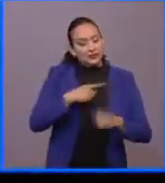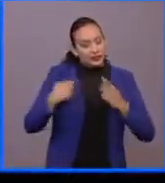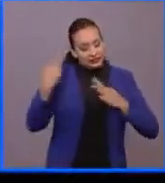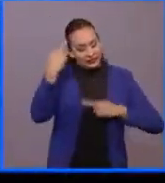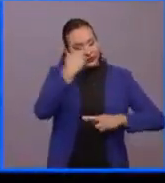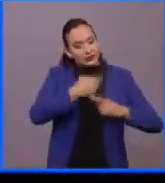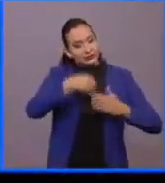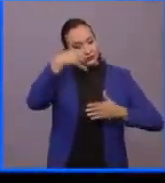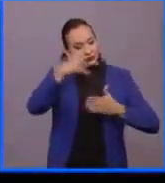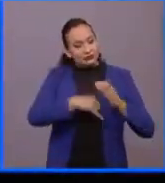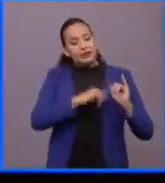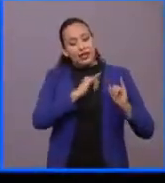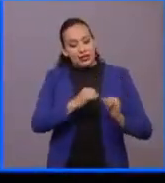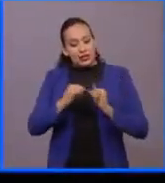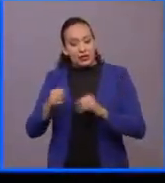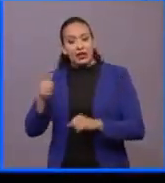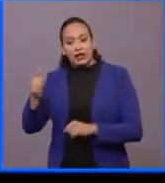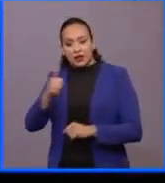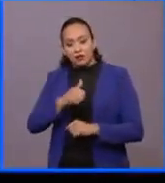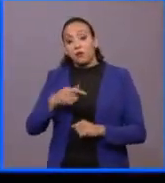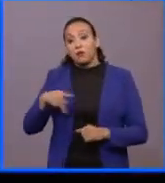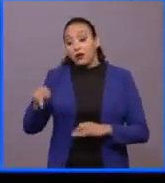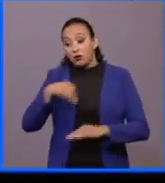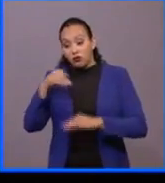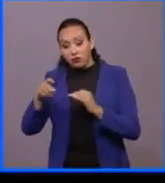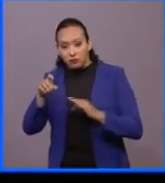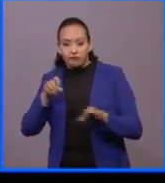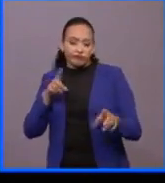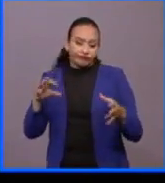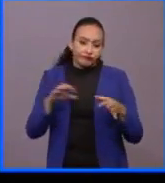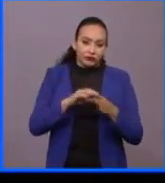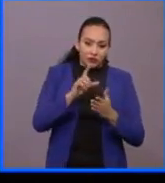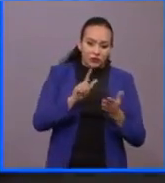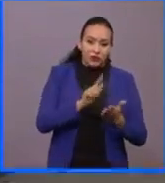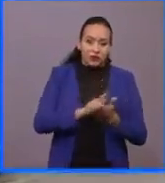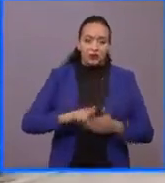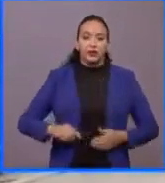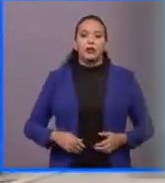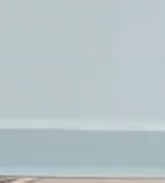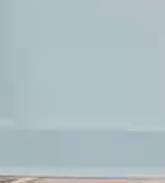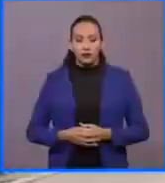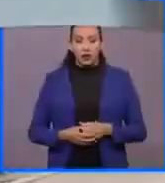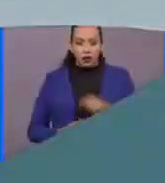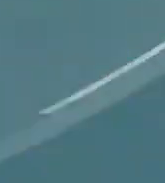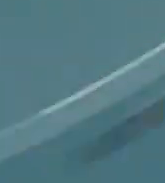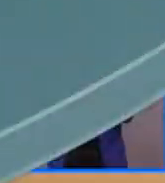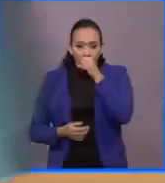lo particular bajo los principios de veracidad y demostrabilidad.